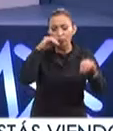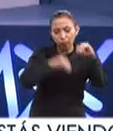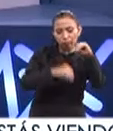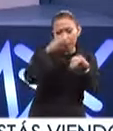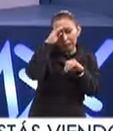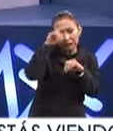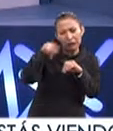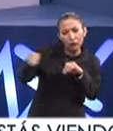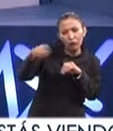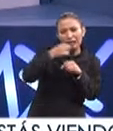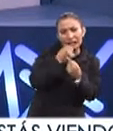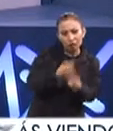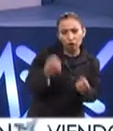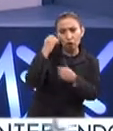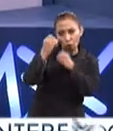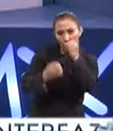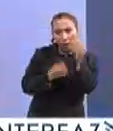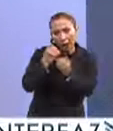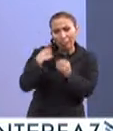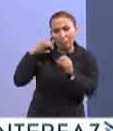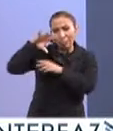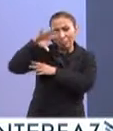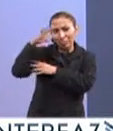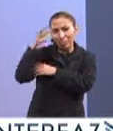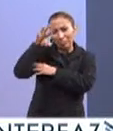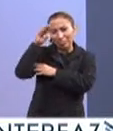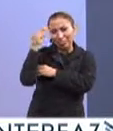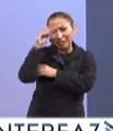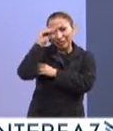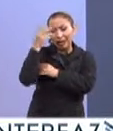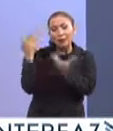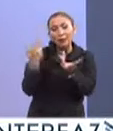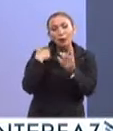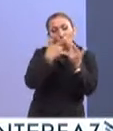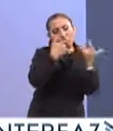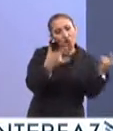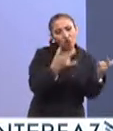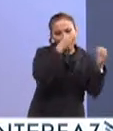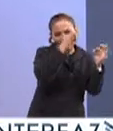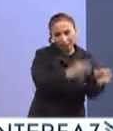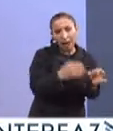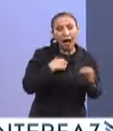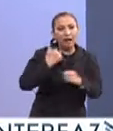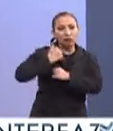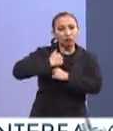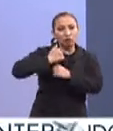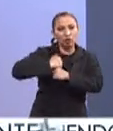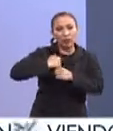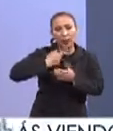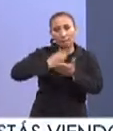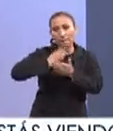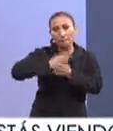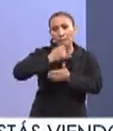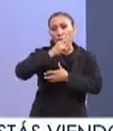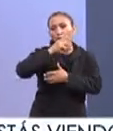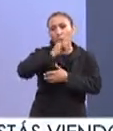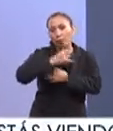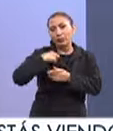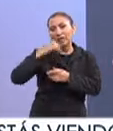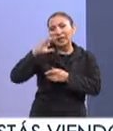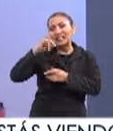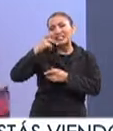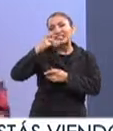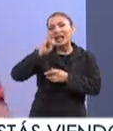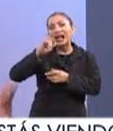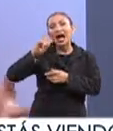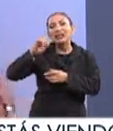armamos pensando en los niños. Es una obra de títeres que hicimos a partir del cuento original El Soldadito de Plomo, de Christian Andersen. Es un